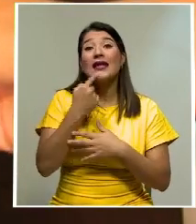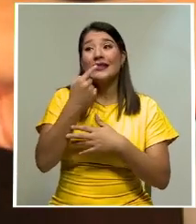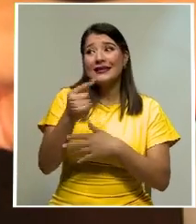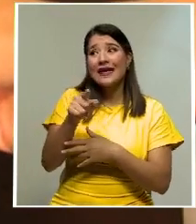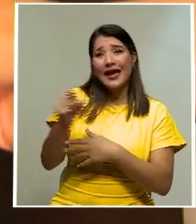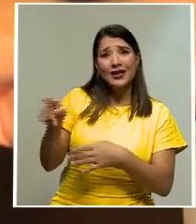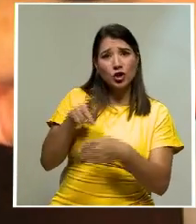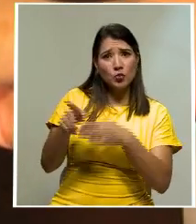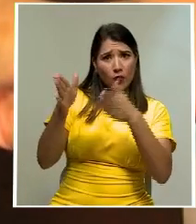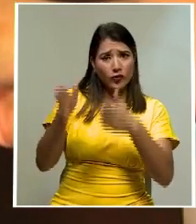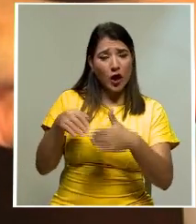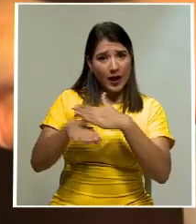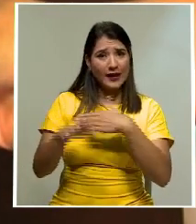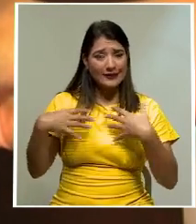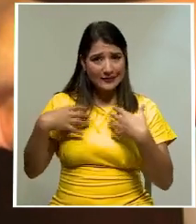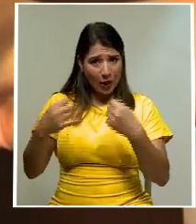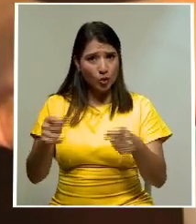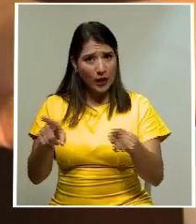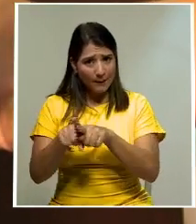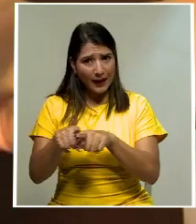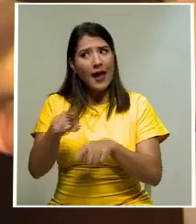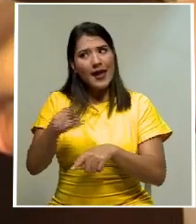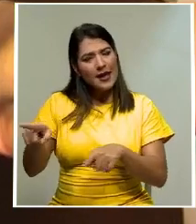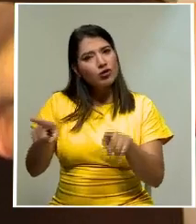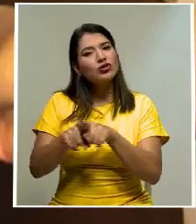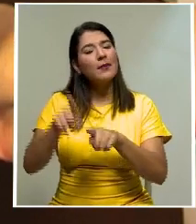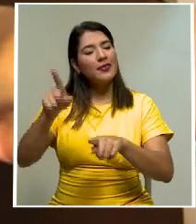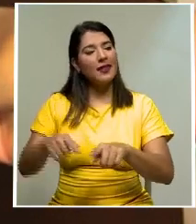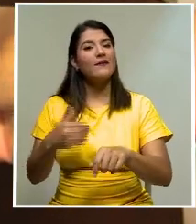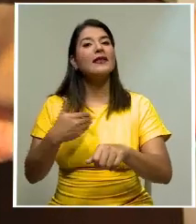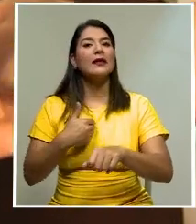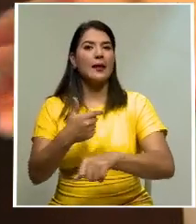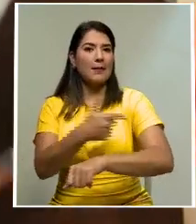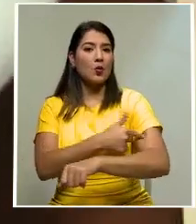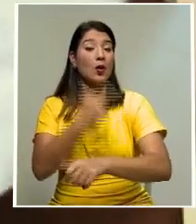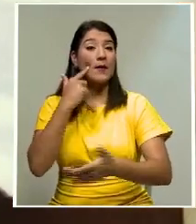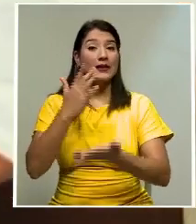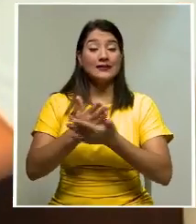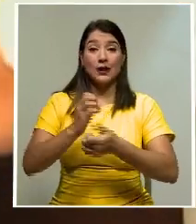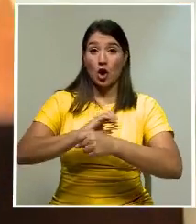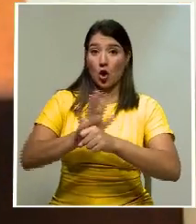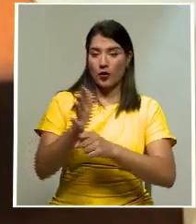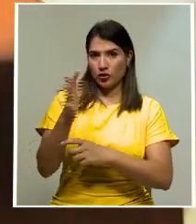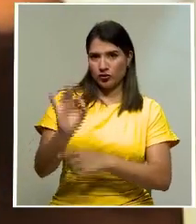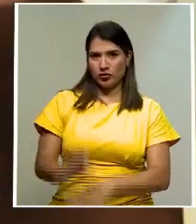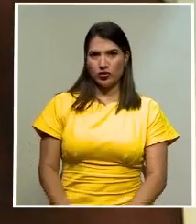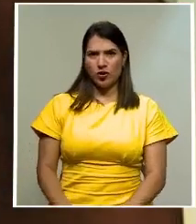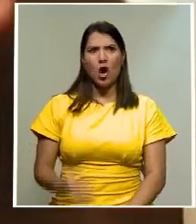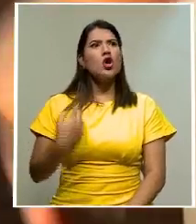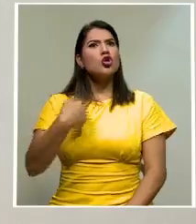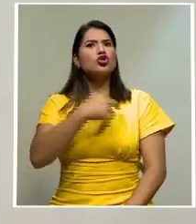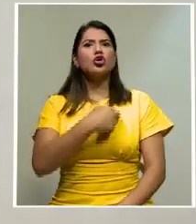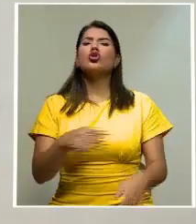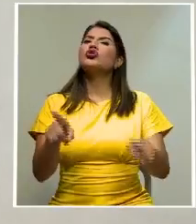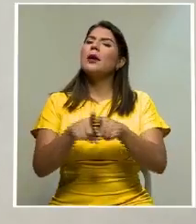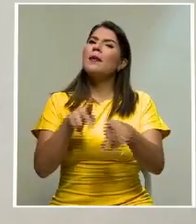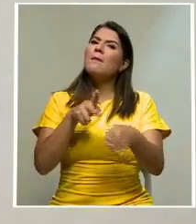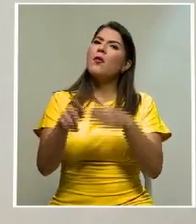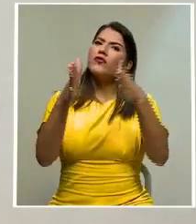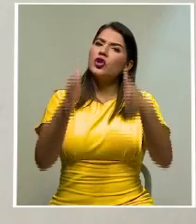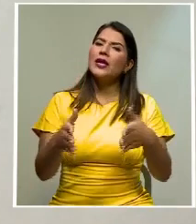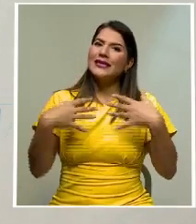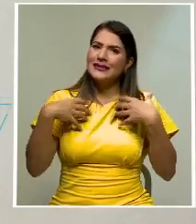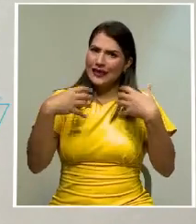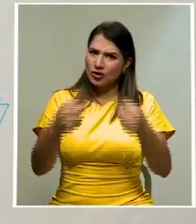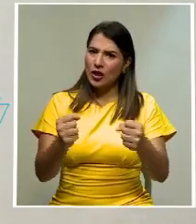ser profesionales de la salud, deben ser inmunizados contra el SARS-CoV-2. Somos profesionales de salud realizando actividades